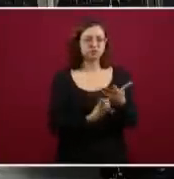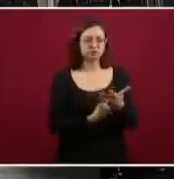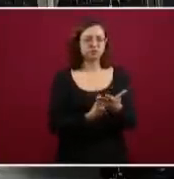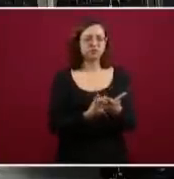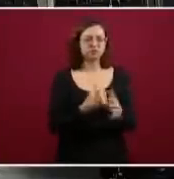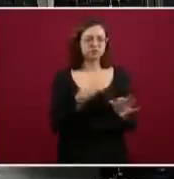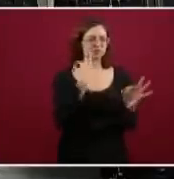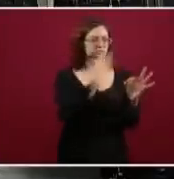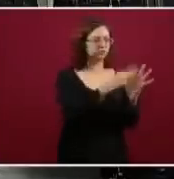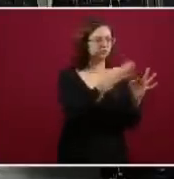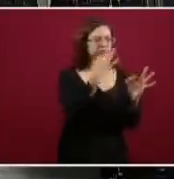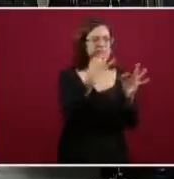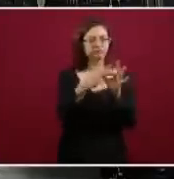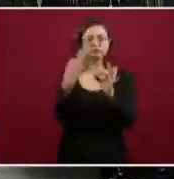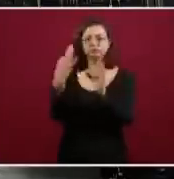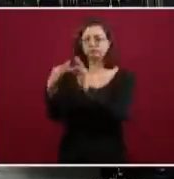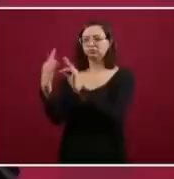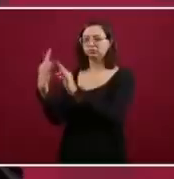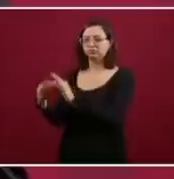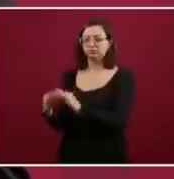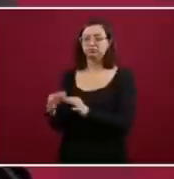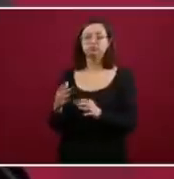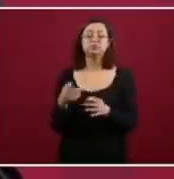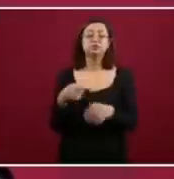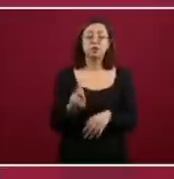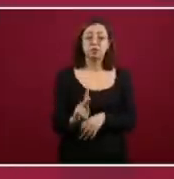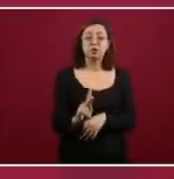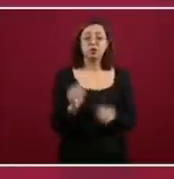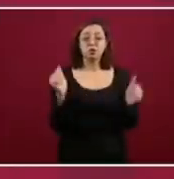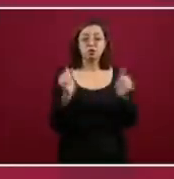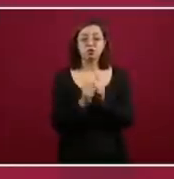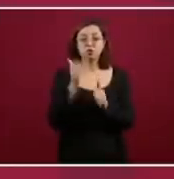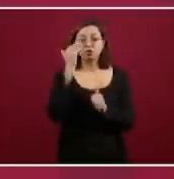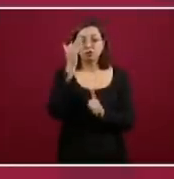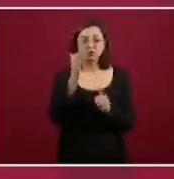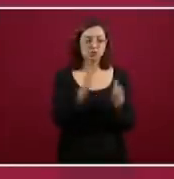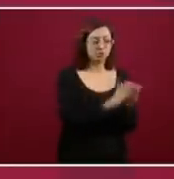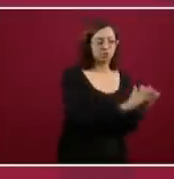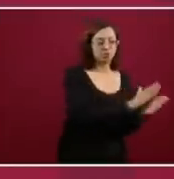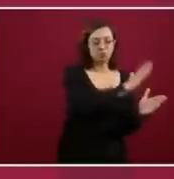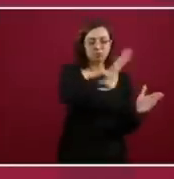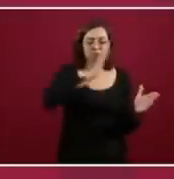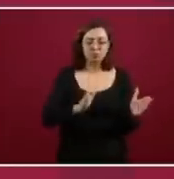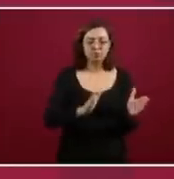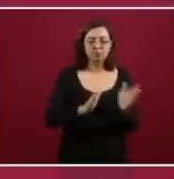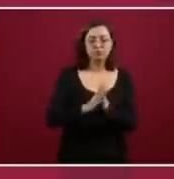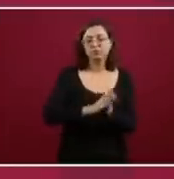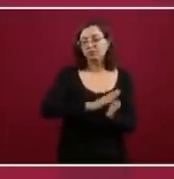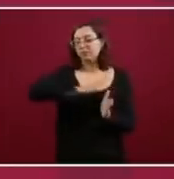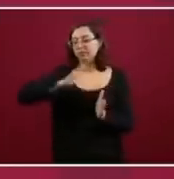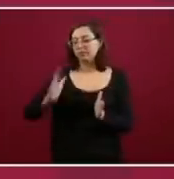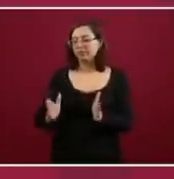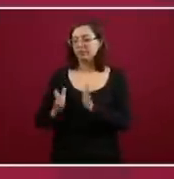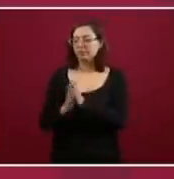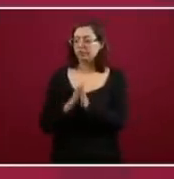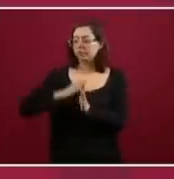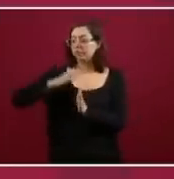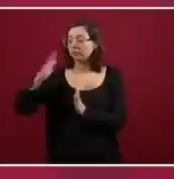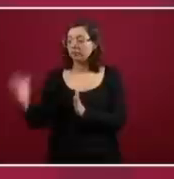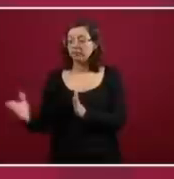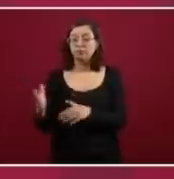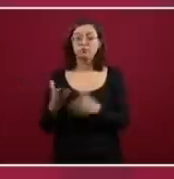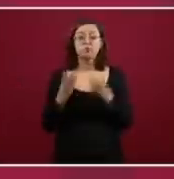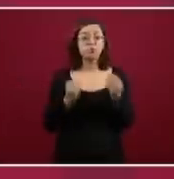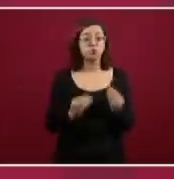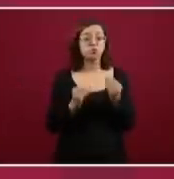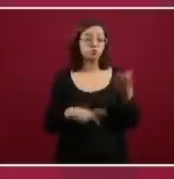que se pueda ir haciendo por etapas porque son muchos proyectos pero lo que se